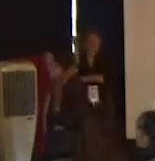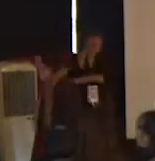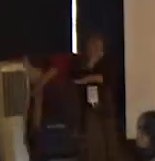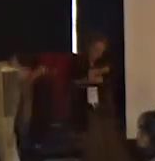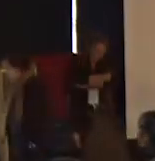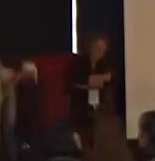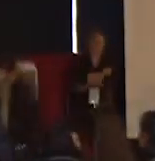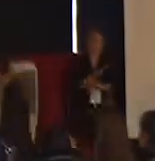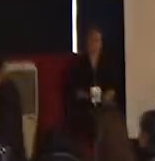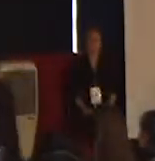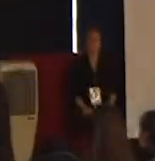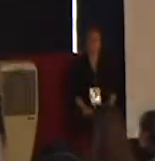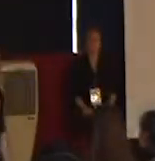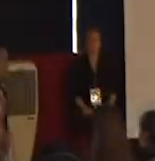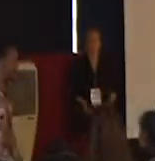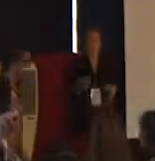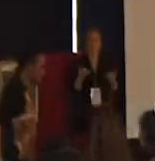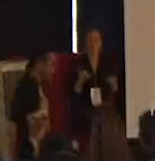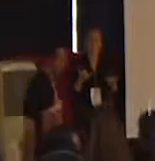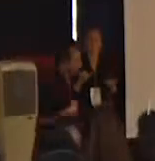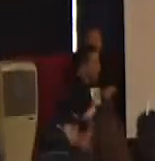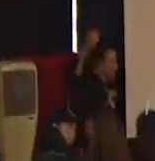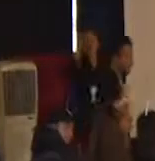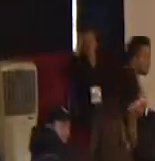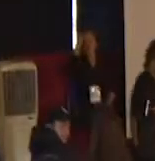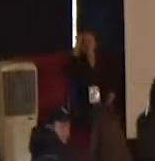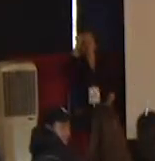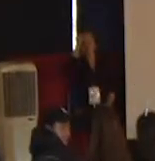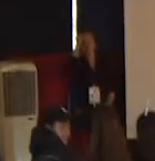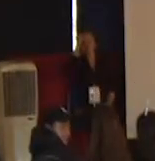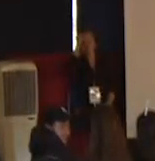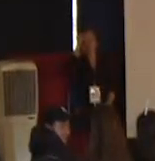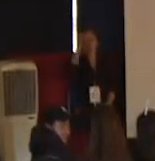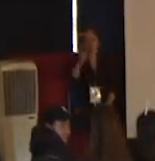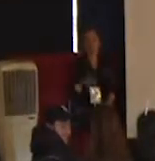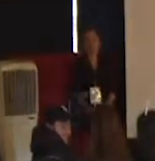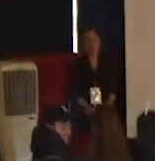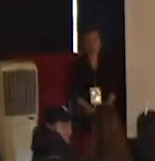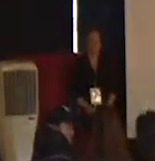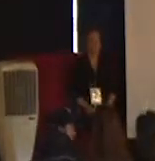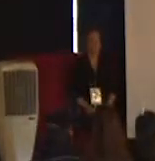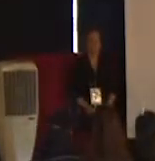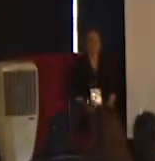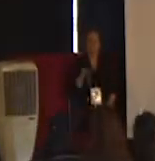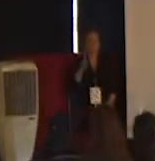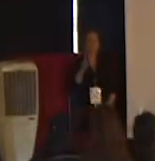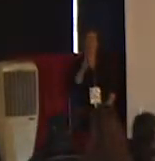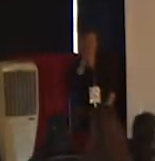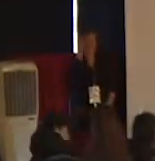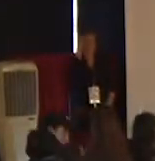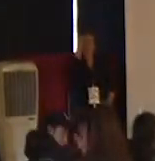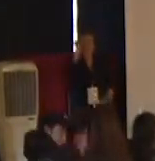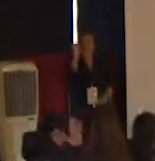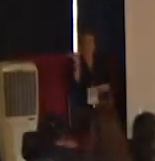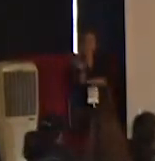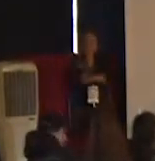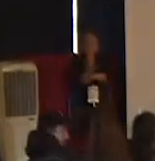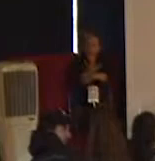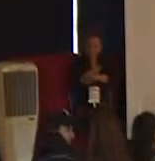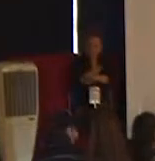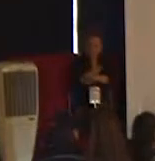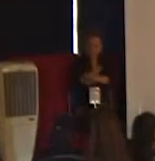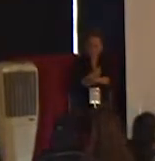hoy. Entonces, profe Patricia, la profe Patricia nos sobra decir que es profesora de la Facultad de Artes de